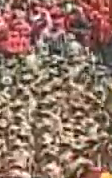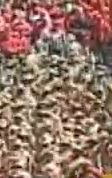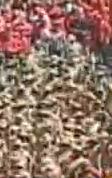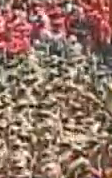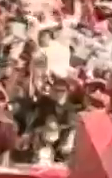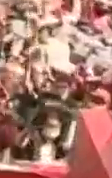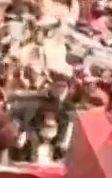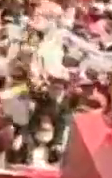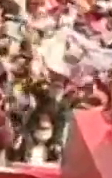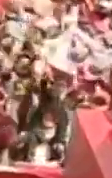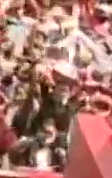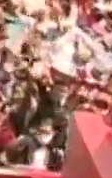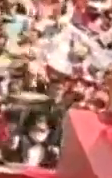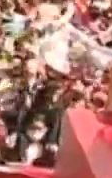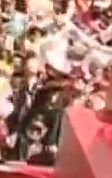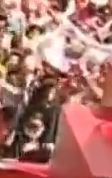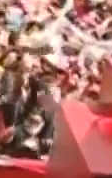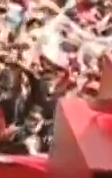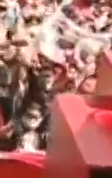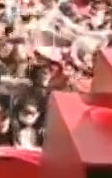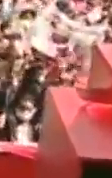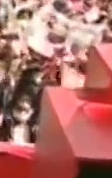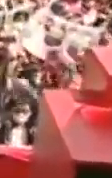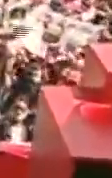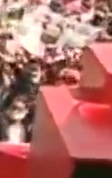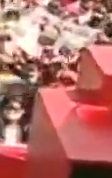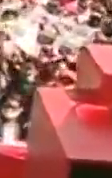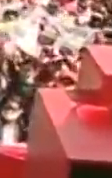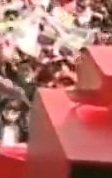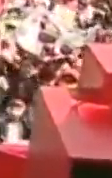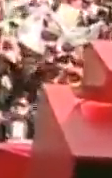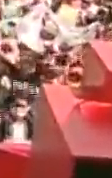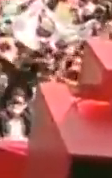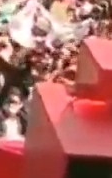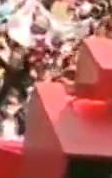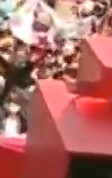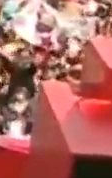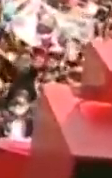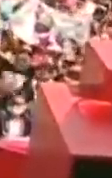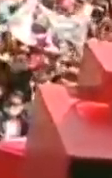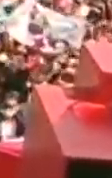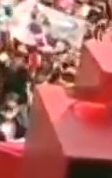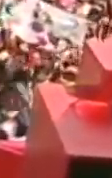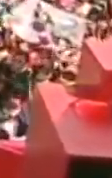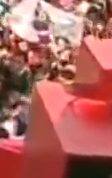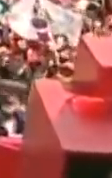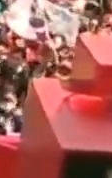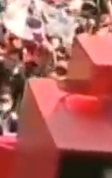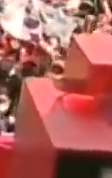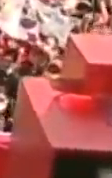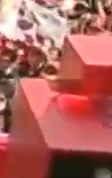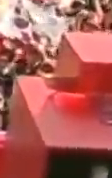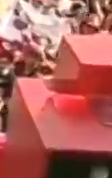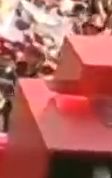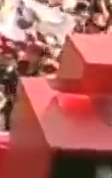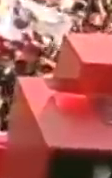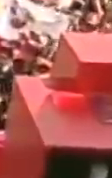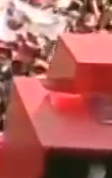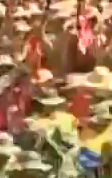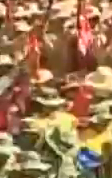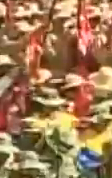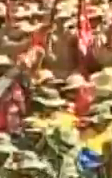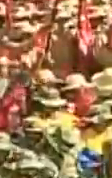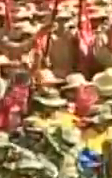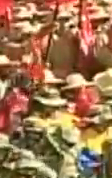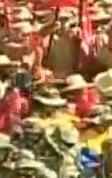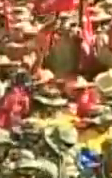seguir defendiendo la paz que ha garantizado la revolución bolivariana. Han sido horas de marcha, horas de